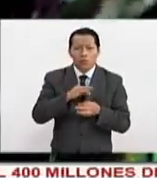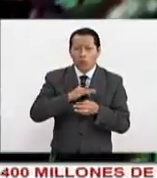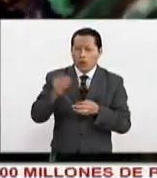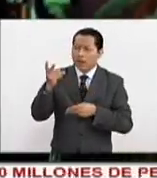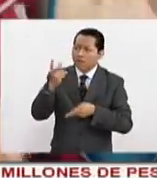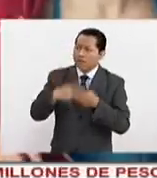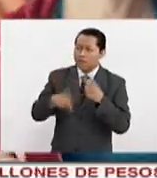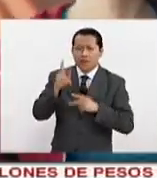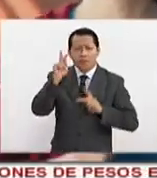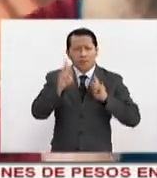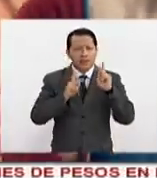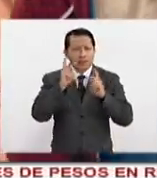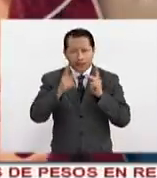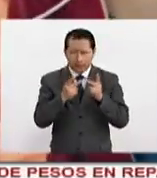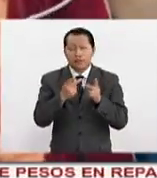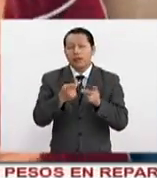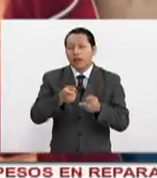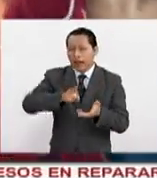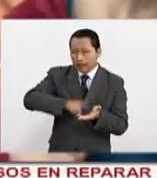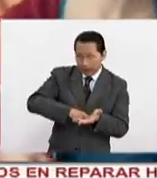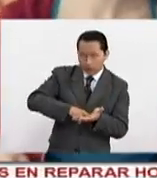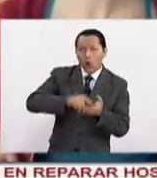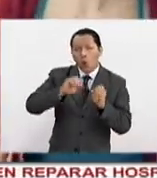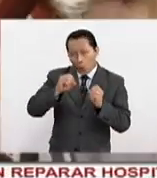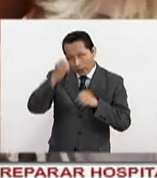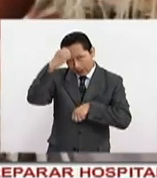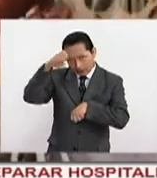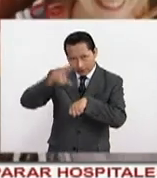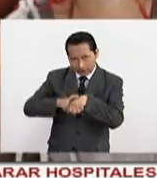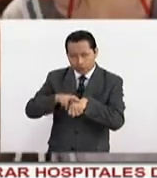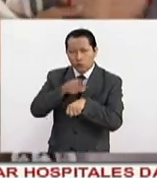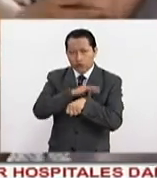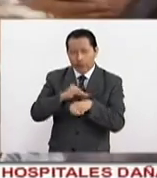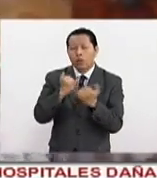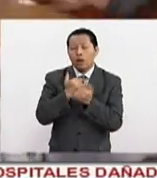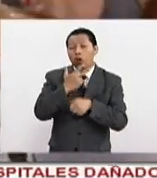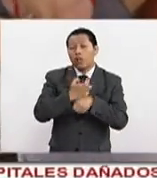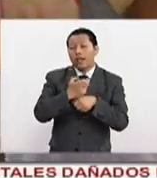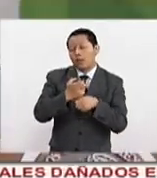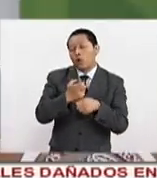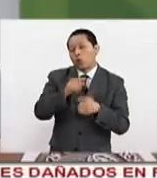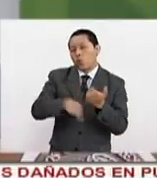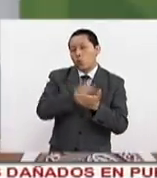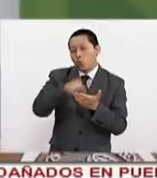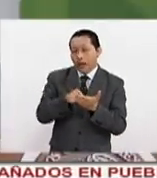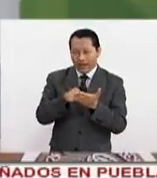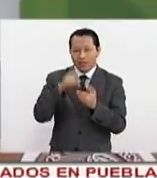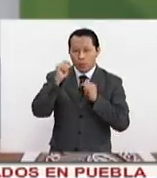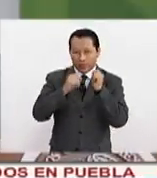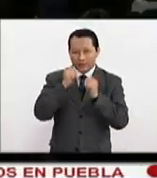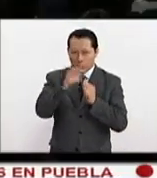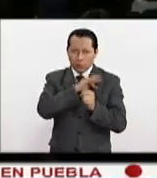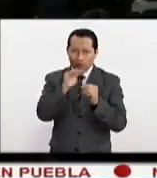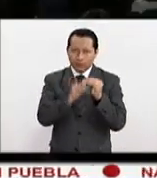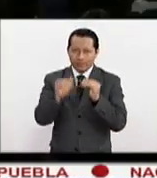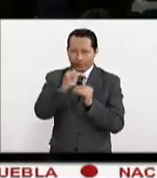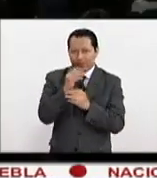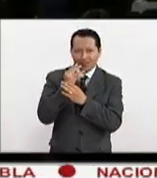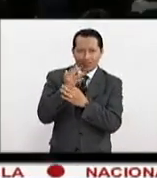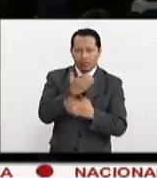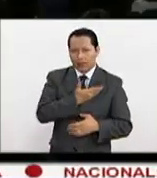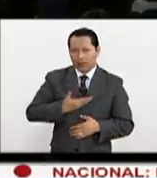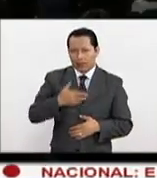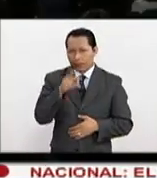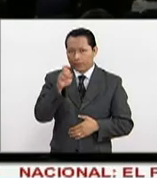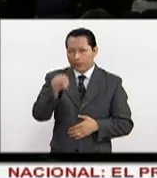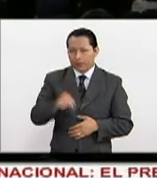visitantes nacionales y extranjeros e incluso superar el 8º lugar mundial en turismo, afirmó el presidente Enrique Peña Nieto. Y que sin duda